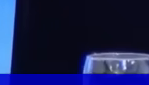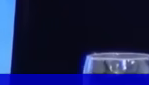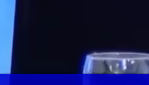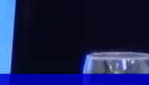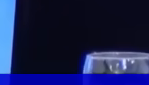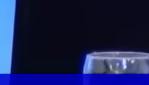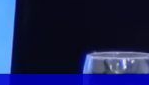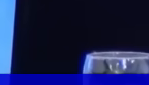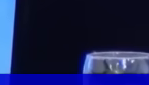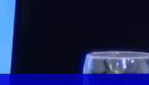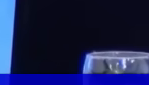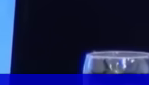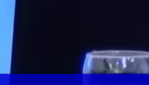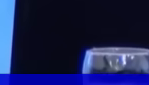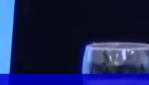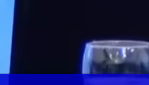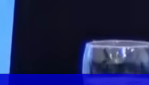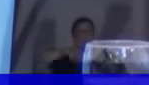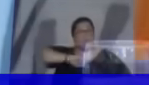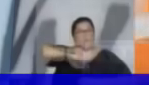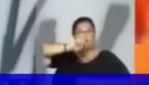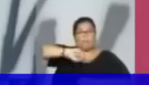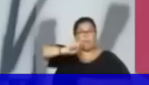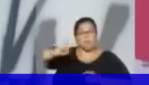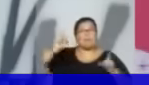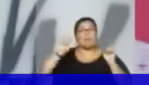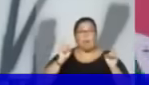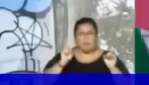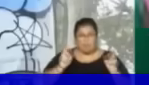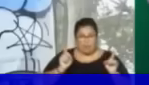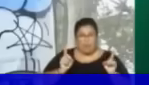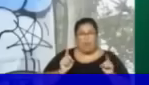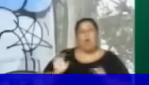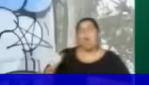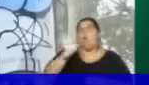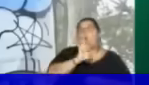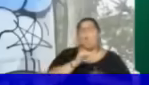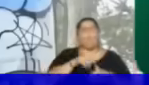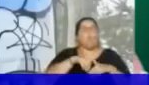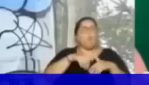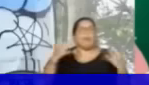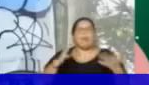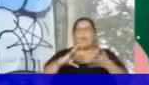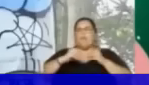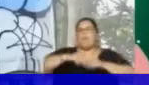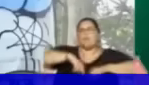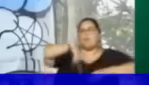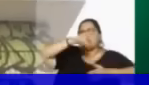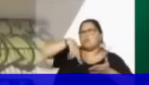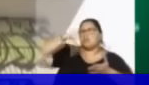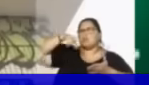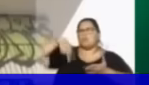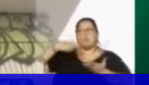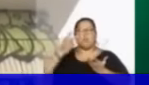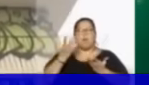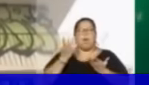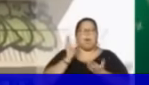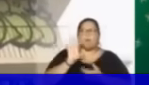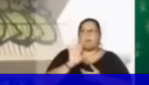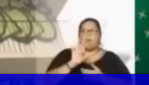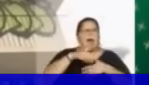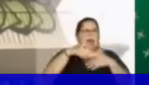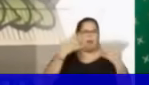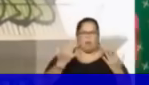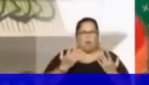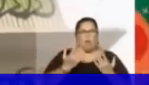que se está polarizando absolutamente todos los temas y veo el intento, primero